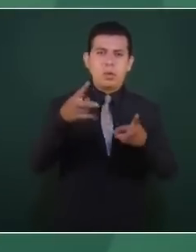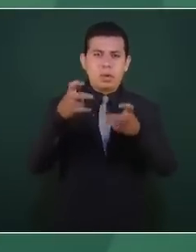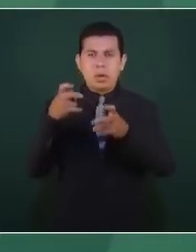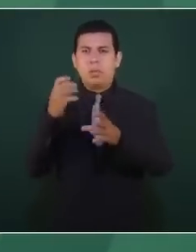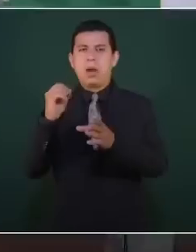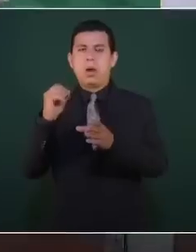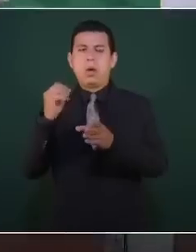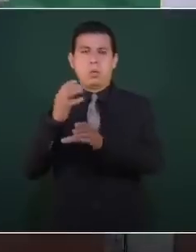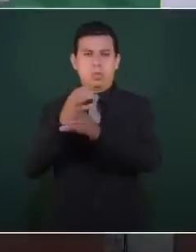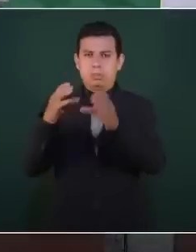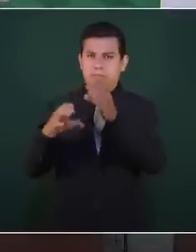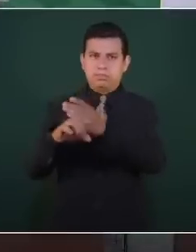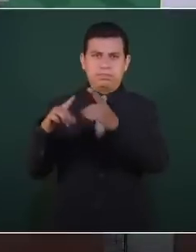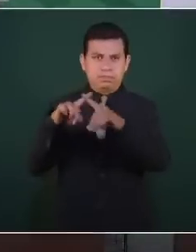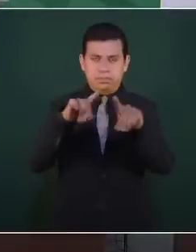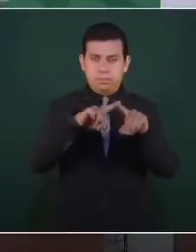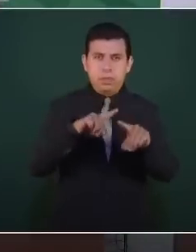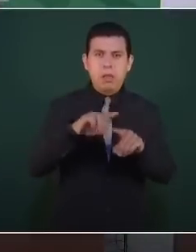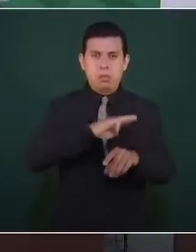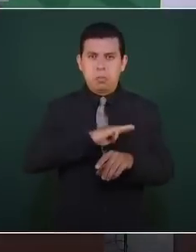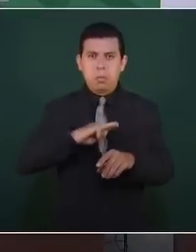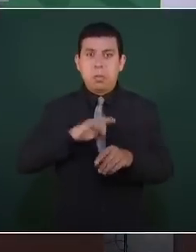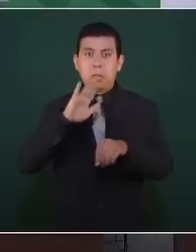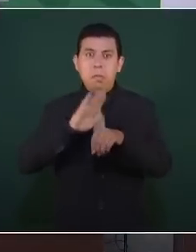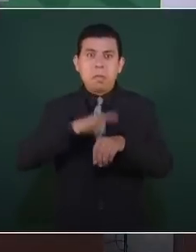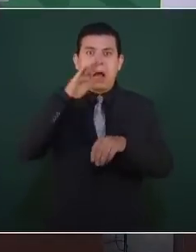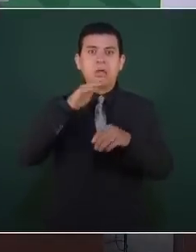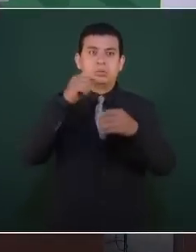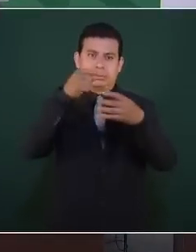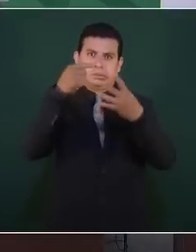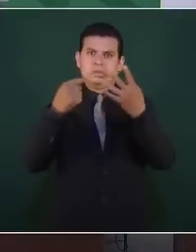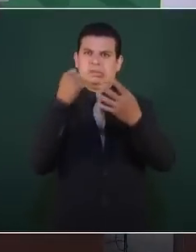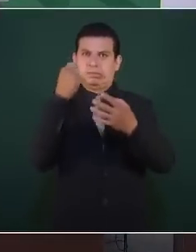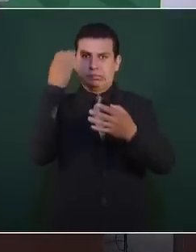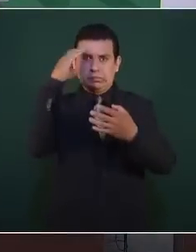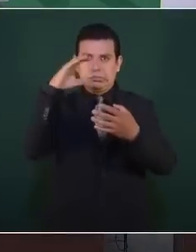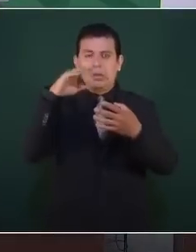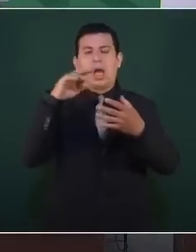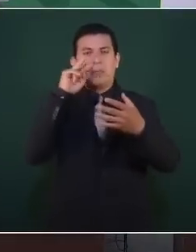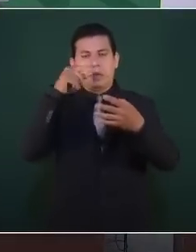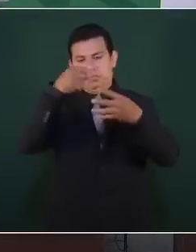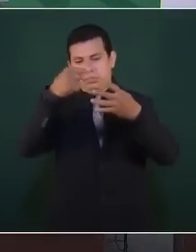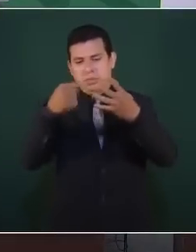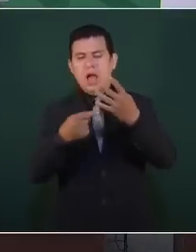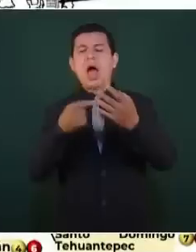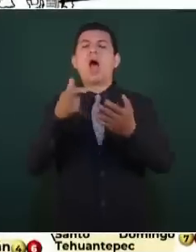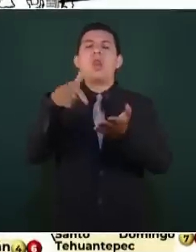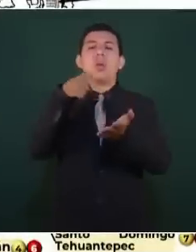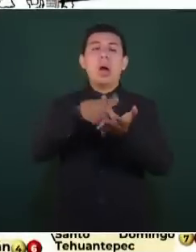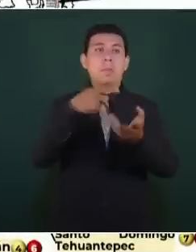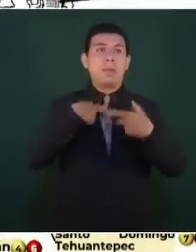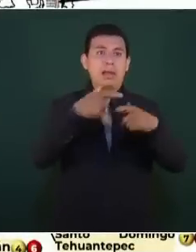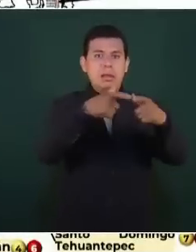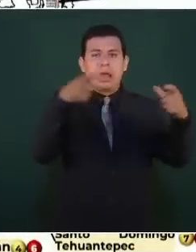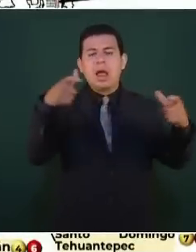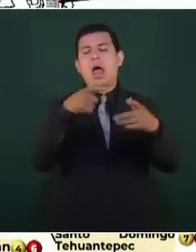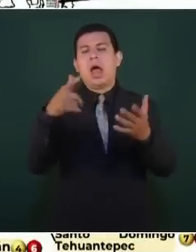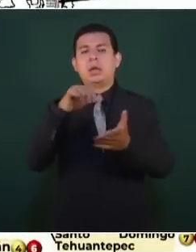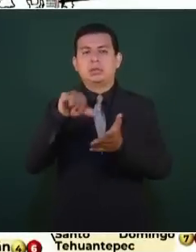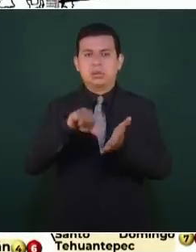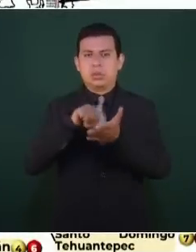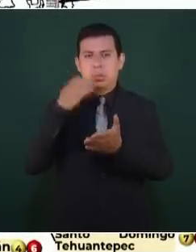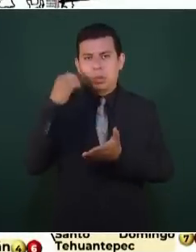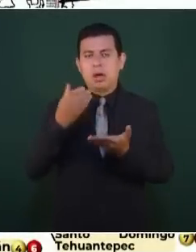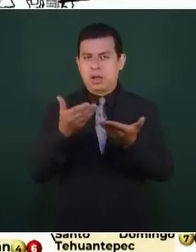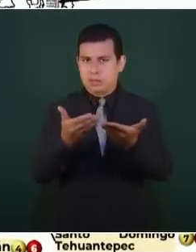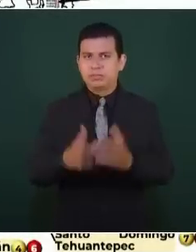a los municipios que tienen mayor cantidad de habitantes. Tenemos ahí Oaxaca,